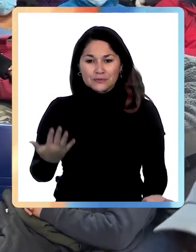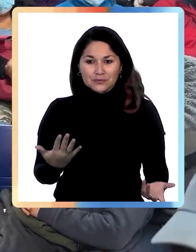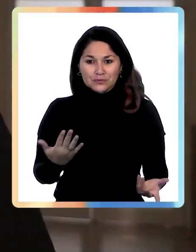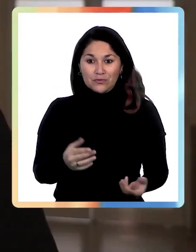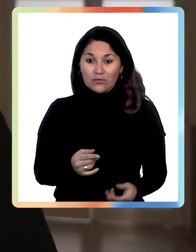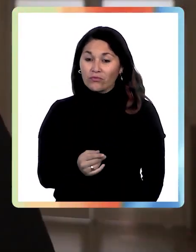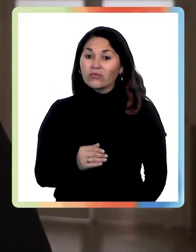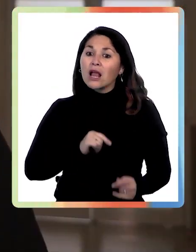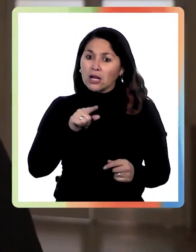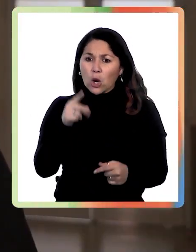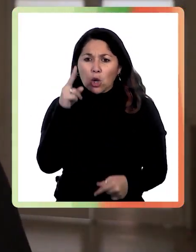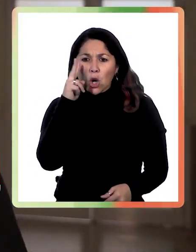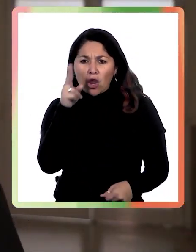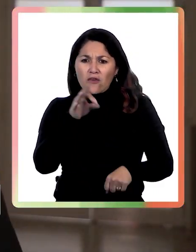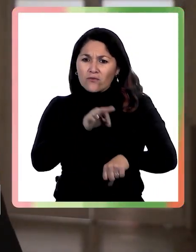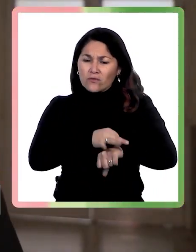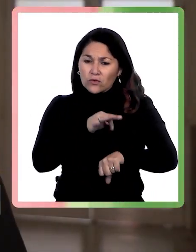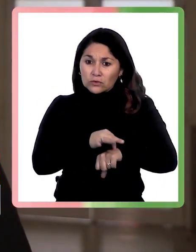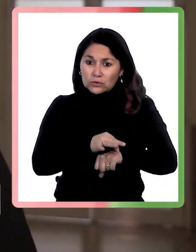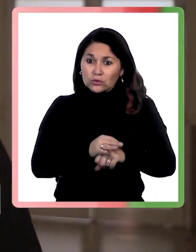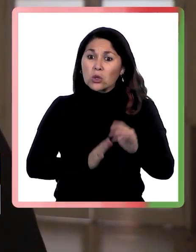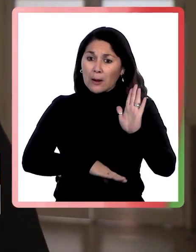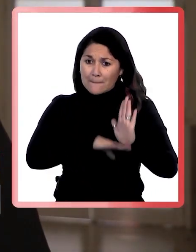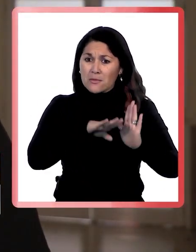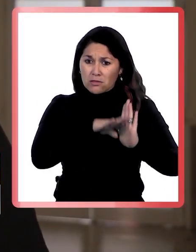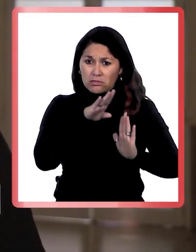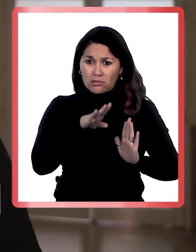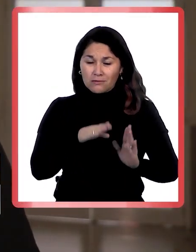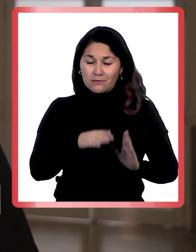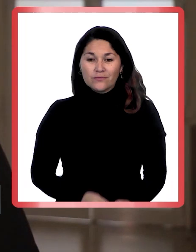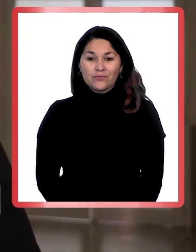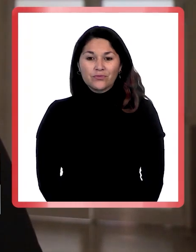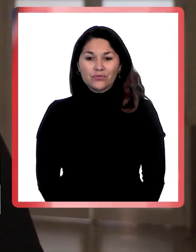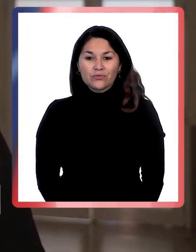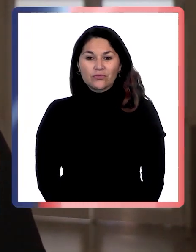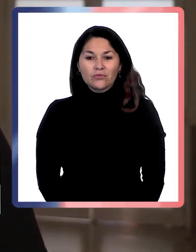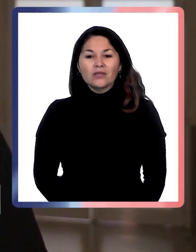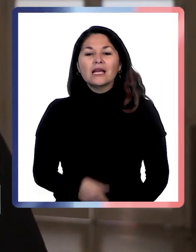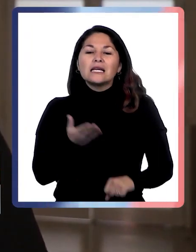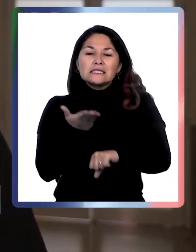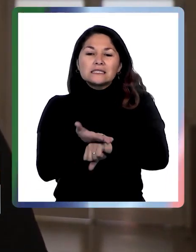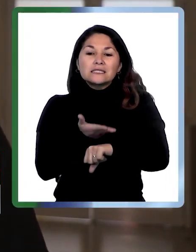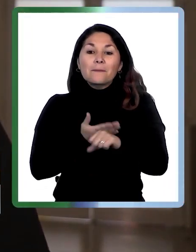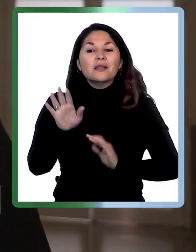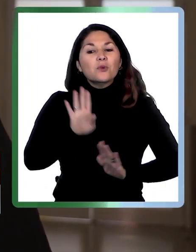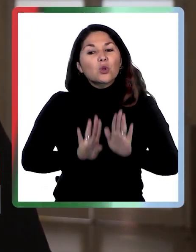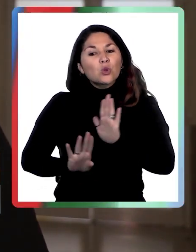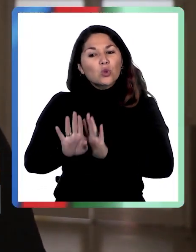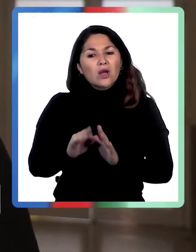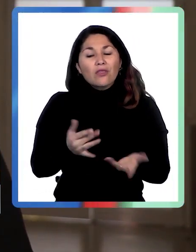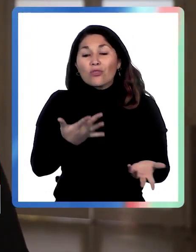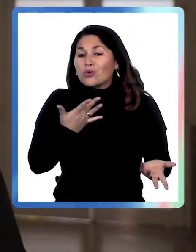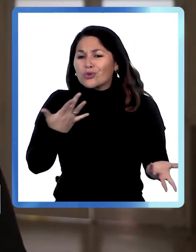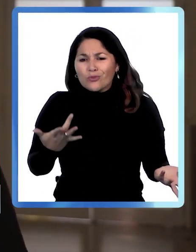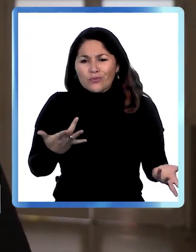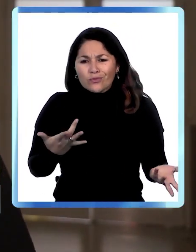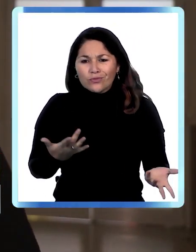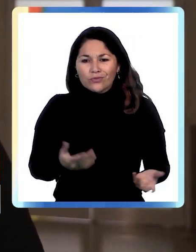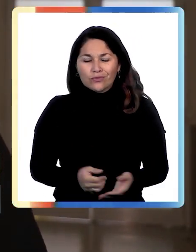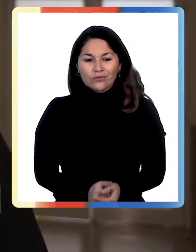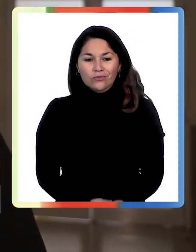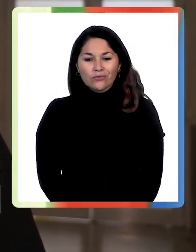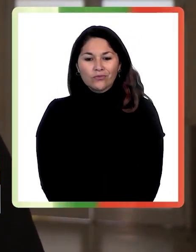número de consultas ha aumentado considerablemente ya y hacemos un llamado a la prevención la prevención